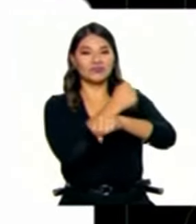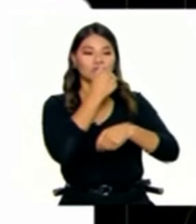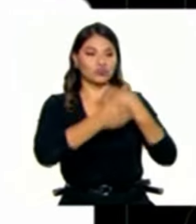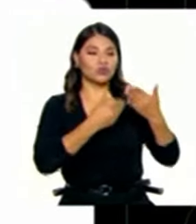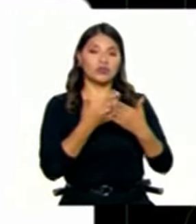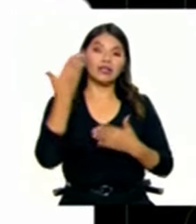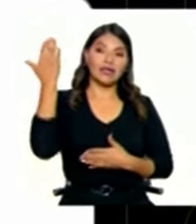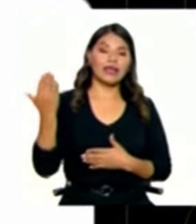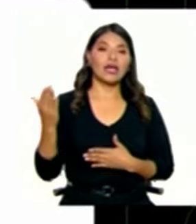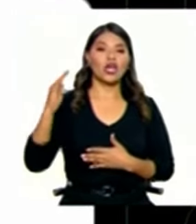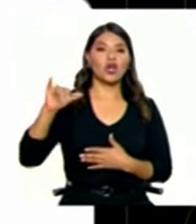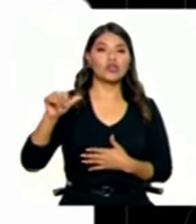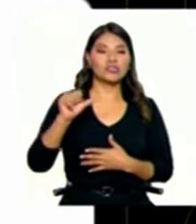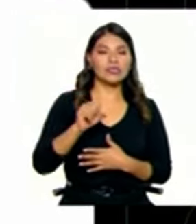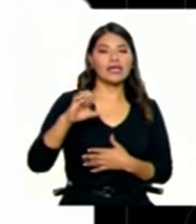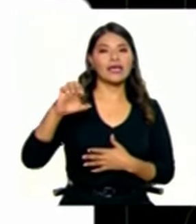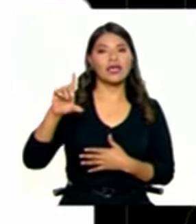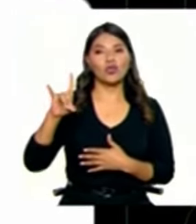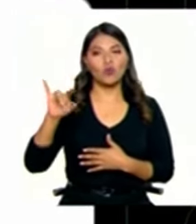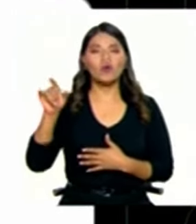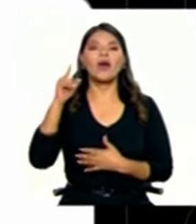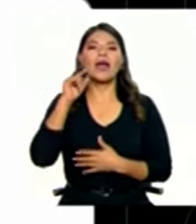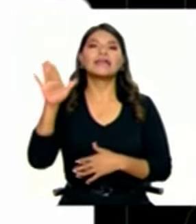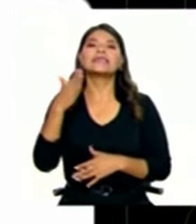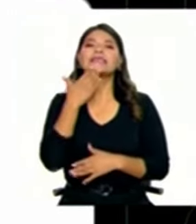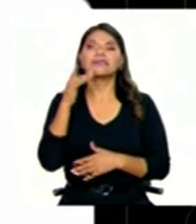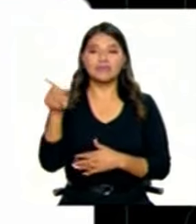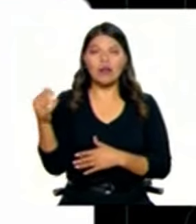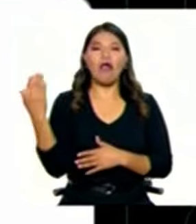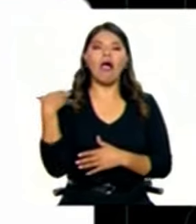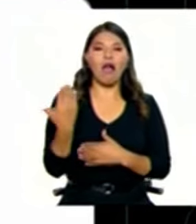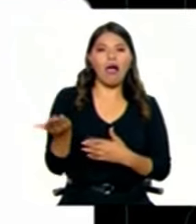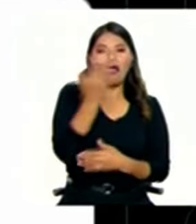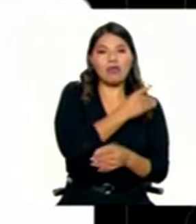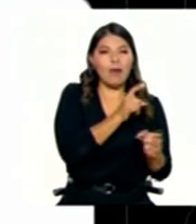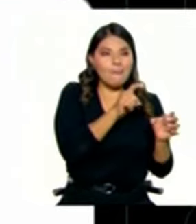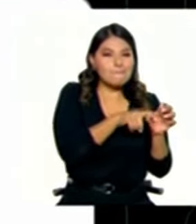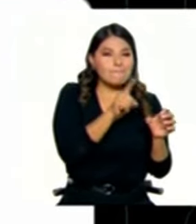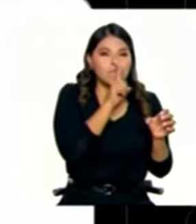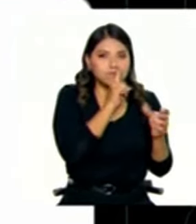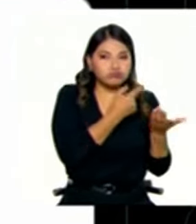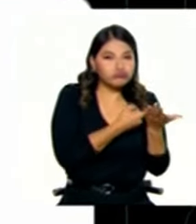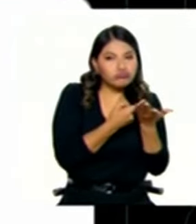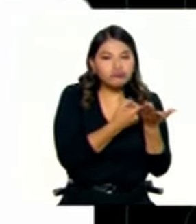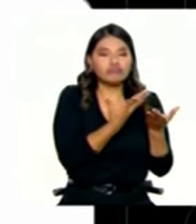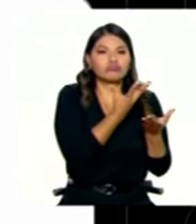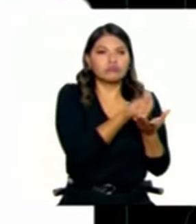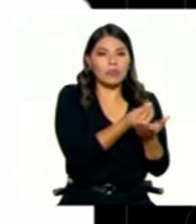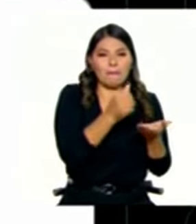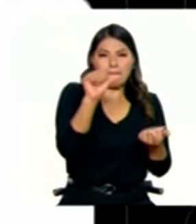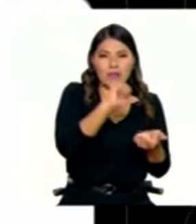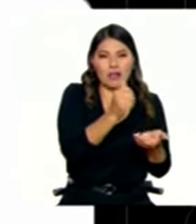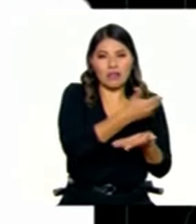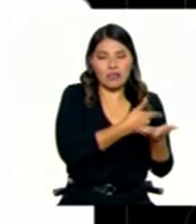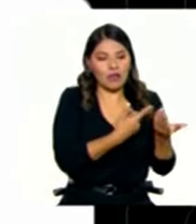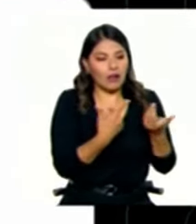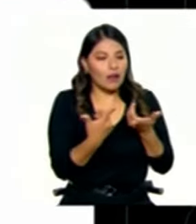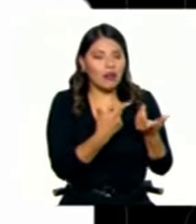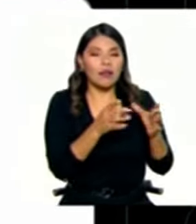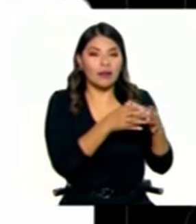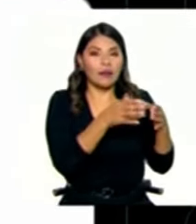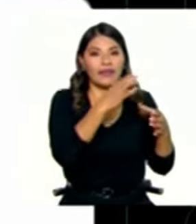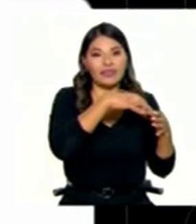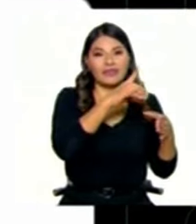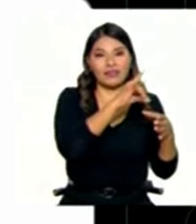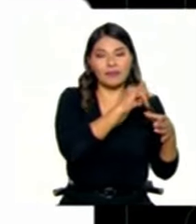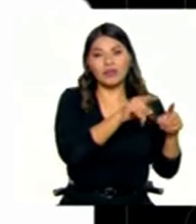Eduardo Bendezú Butarra, quien estaría vinculado a la organización criminal Los Dinámicos del Centro y estaba incluido en el programa